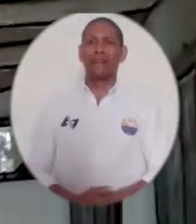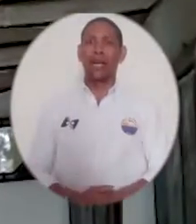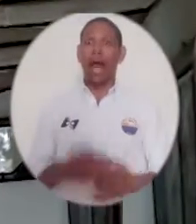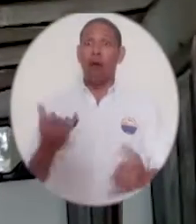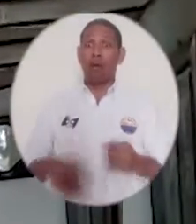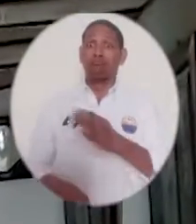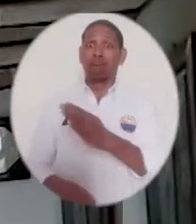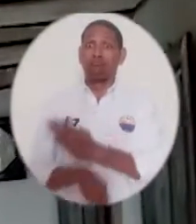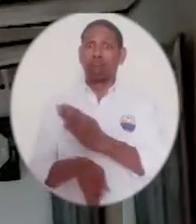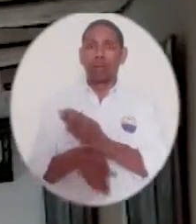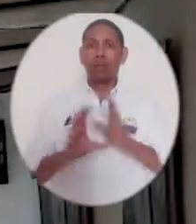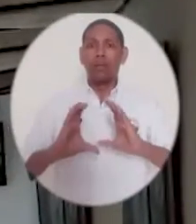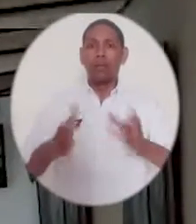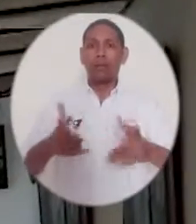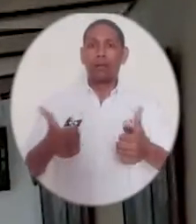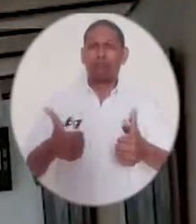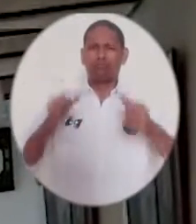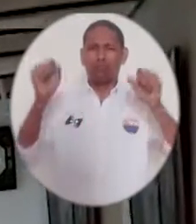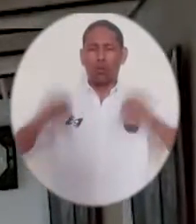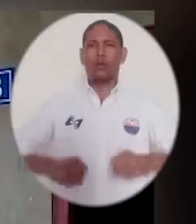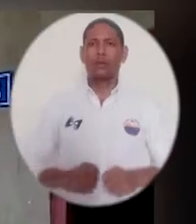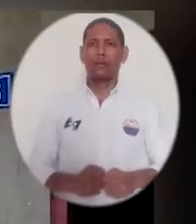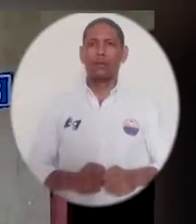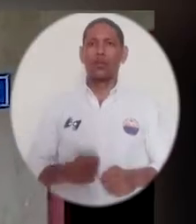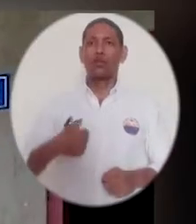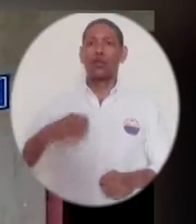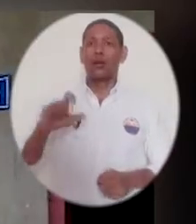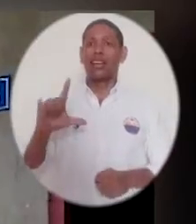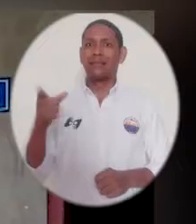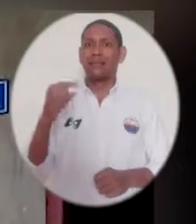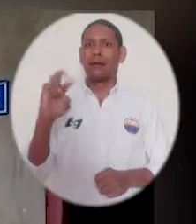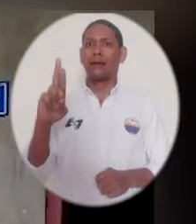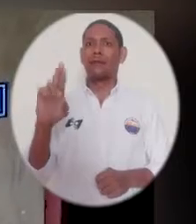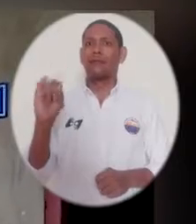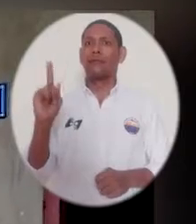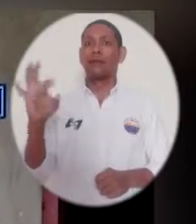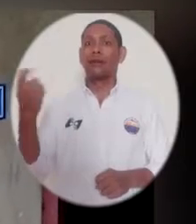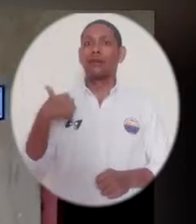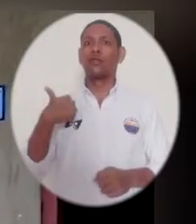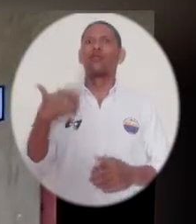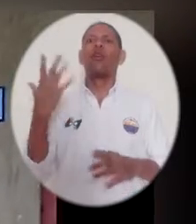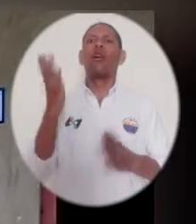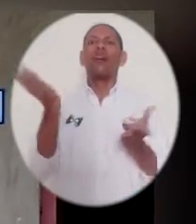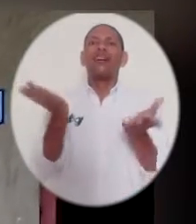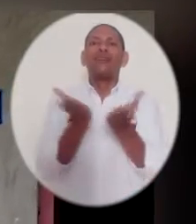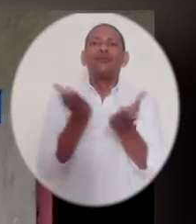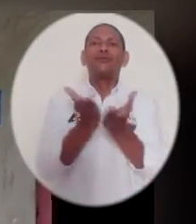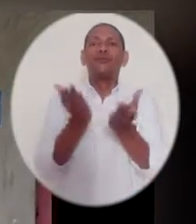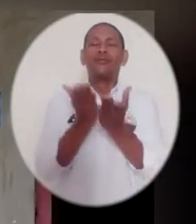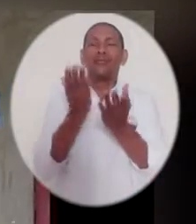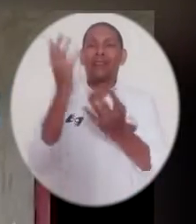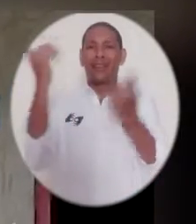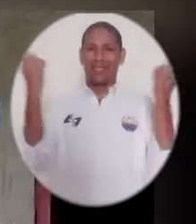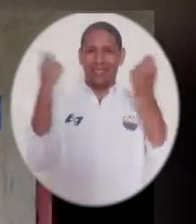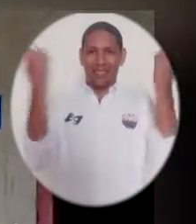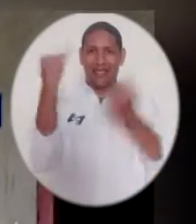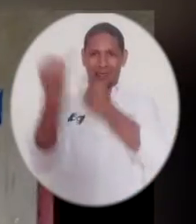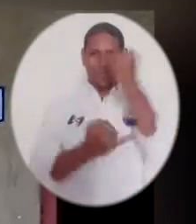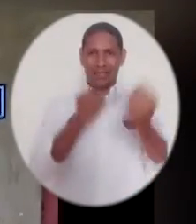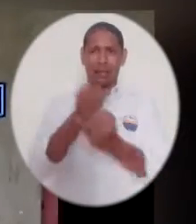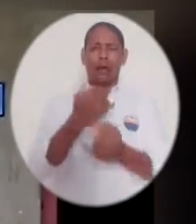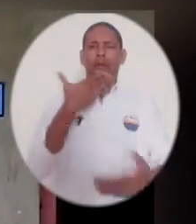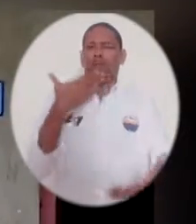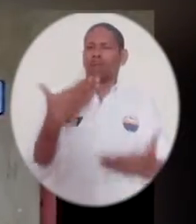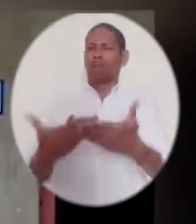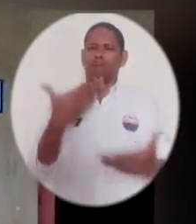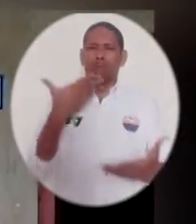permitirme reanudar mis clases y mi programa de antropología. Mi nombre es Yelisa Rodríguez, soy del programa de negocios internacionales y estoy muy agradecida a la